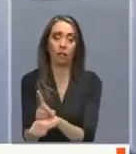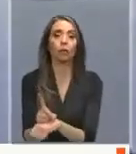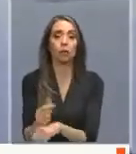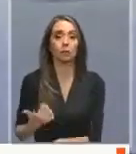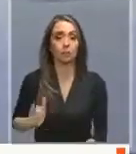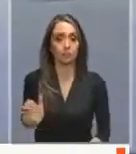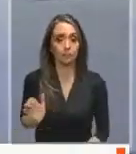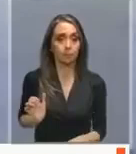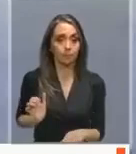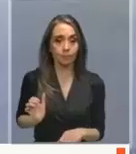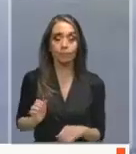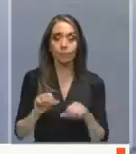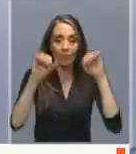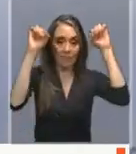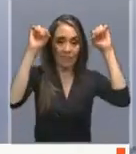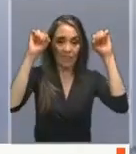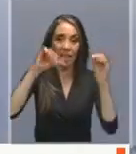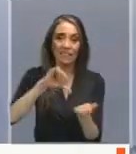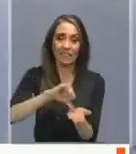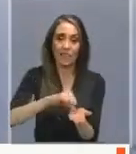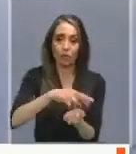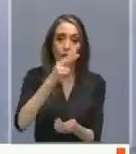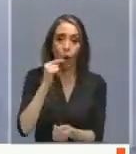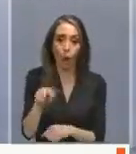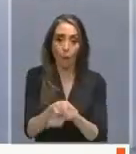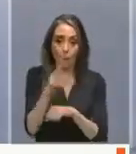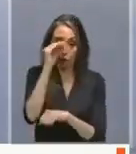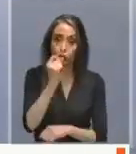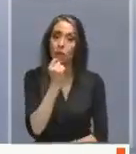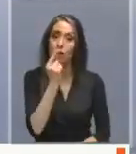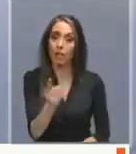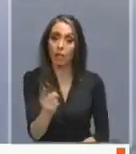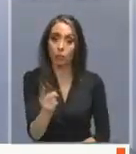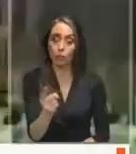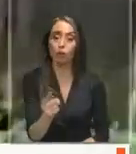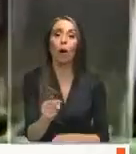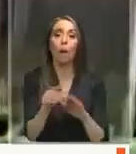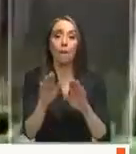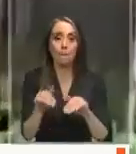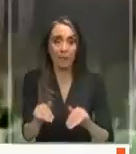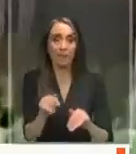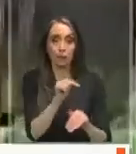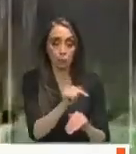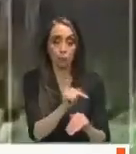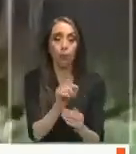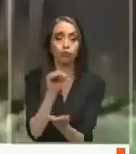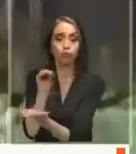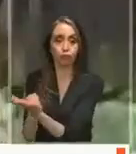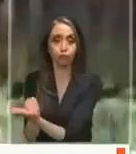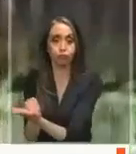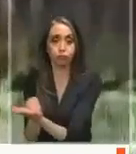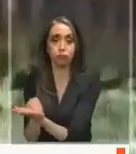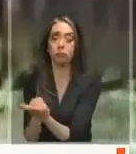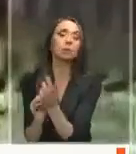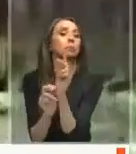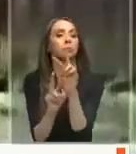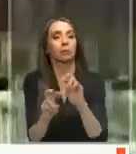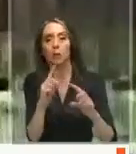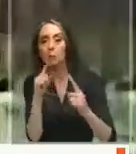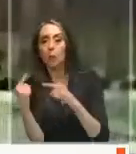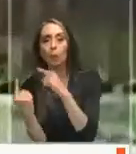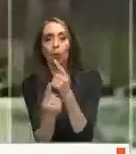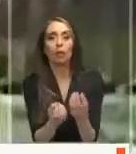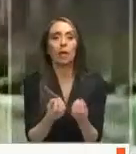y la Fiscalía Centro Norte confirmaron que el nochero denunció esta misma situación y que hasta el momento se está indagando lo